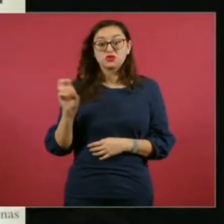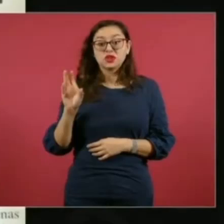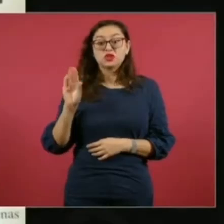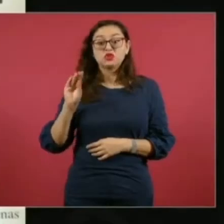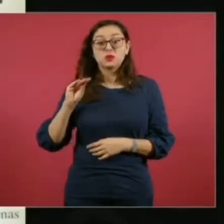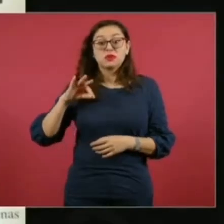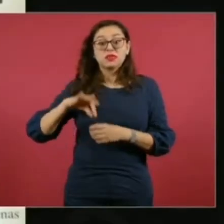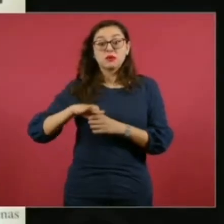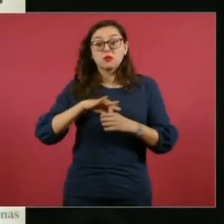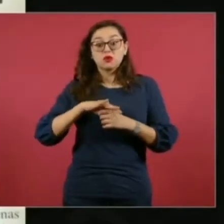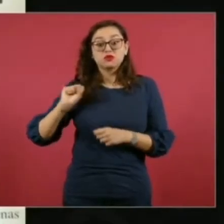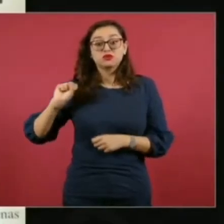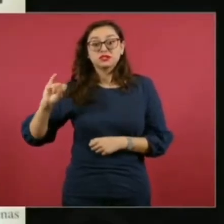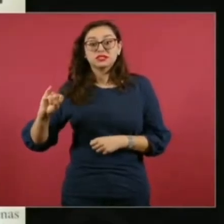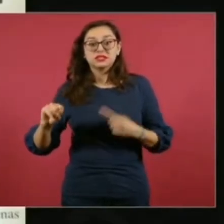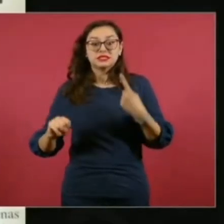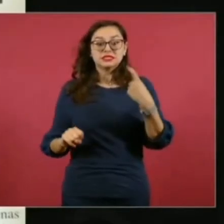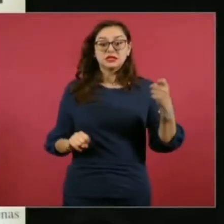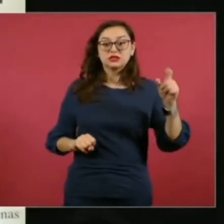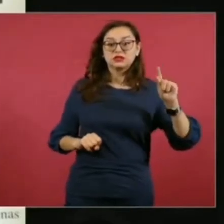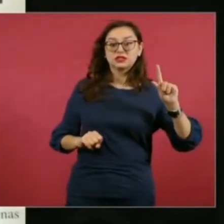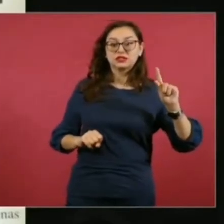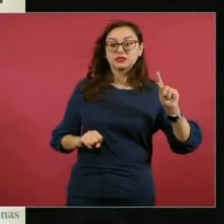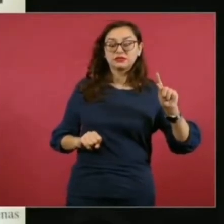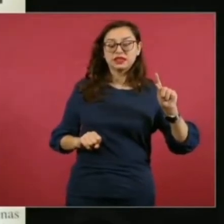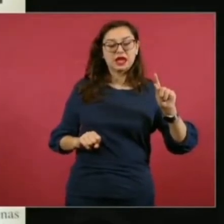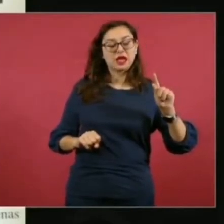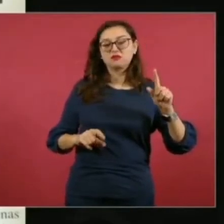290, en contra 173,